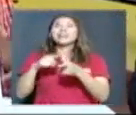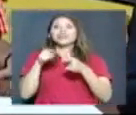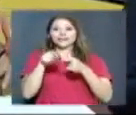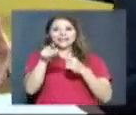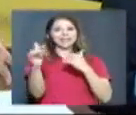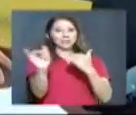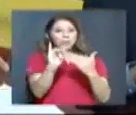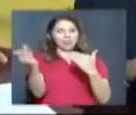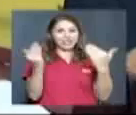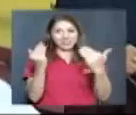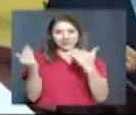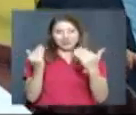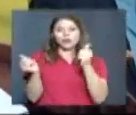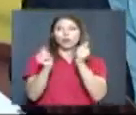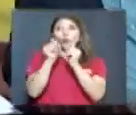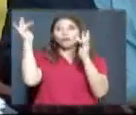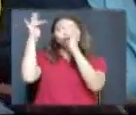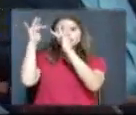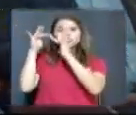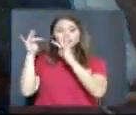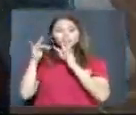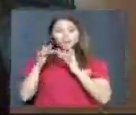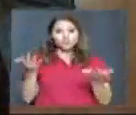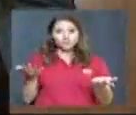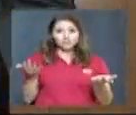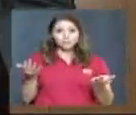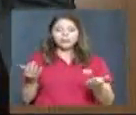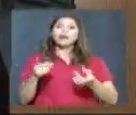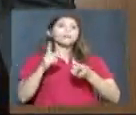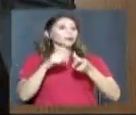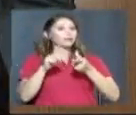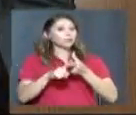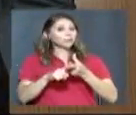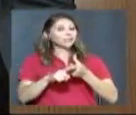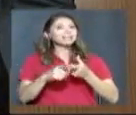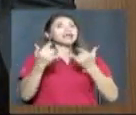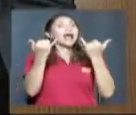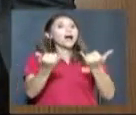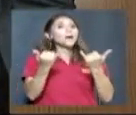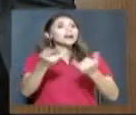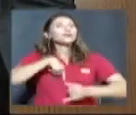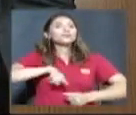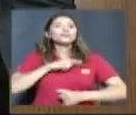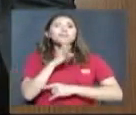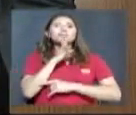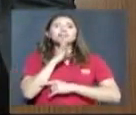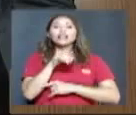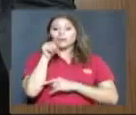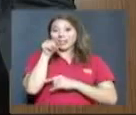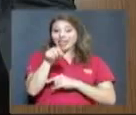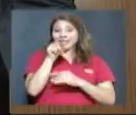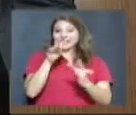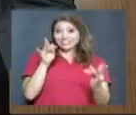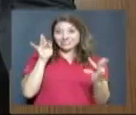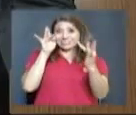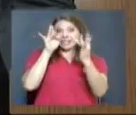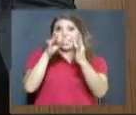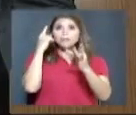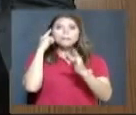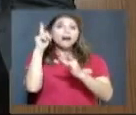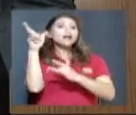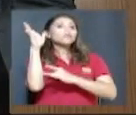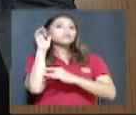atención de parte del Estado, ese campito en el salón comunal lo ha acaparado un grupo de gente que solo se dedica a una forma de